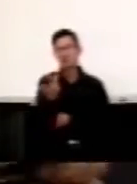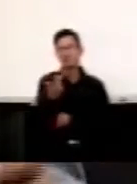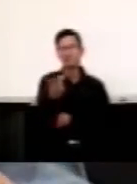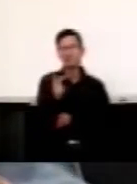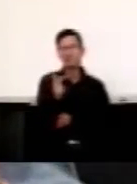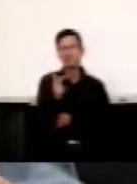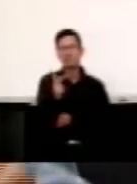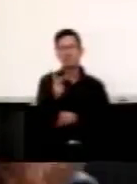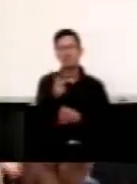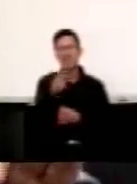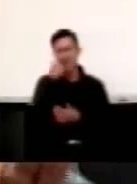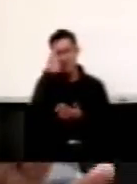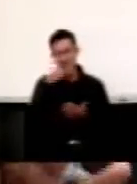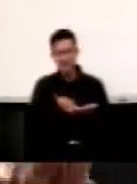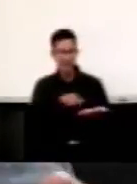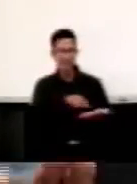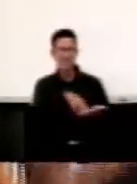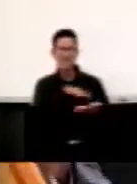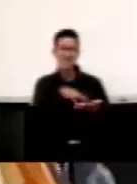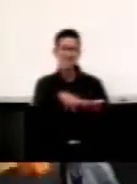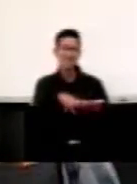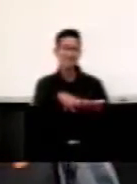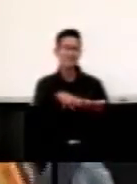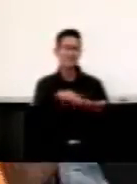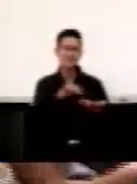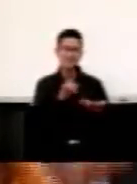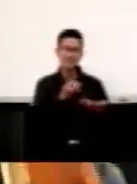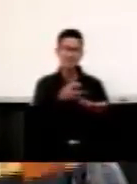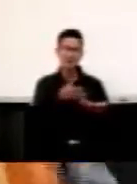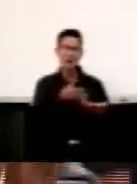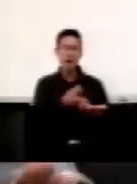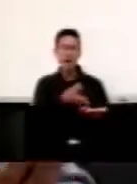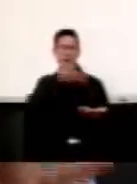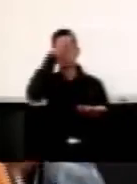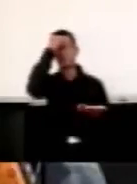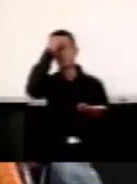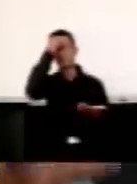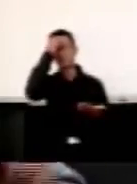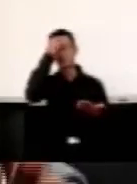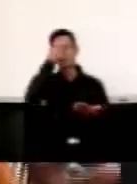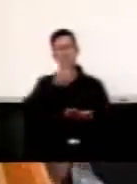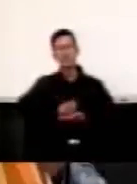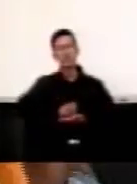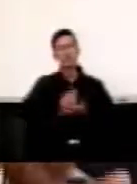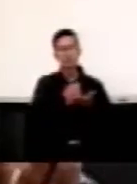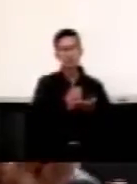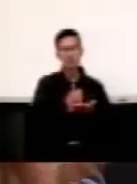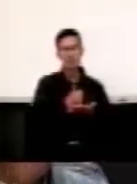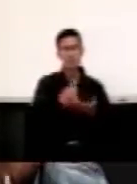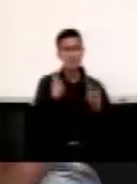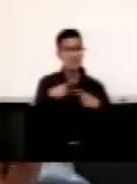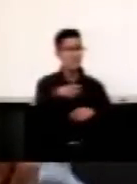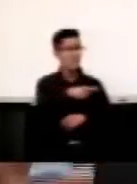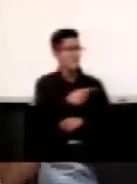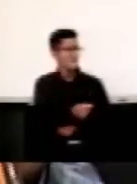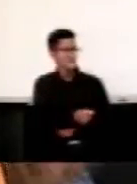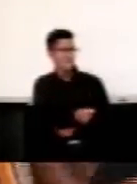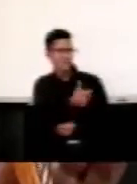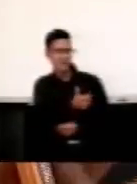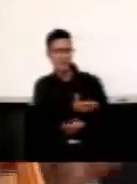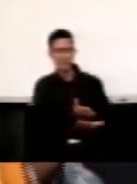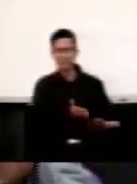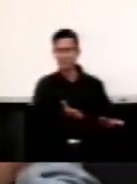buen texto didáctico en el sentido de que puede enseñarle a quienes se acercan por primera vez a estudiar a